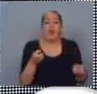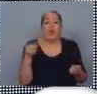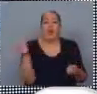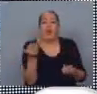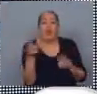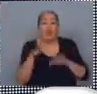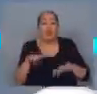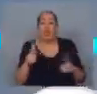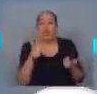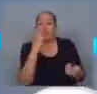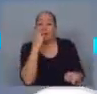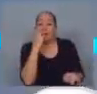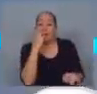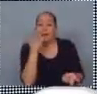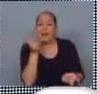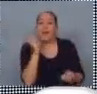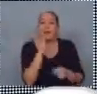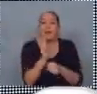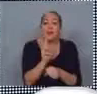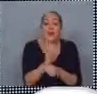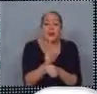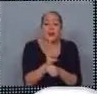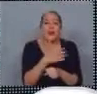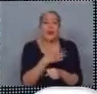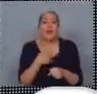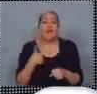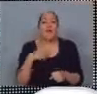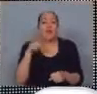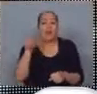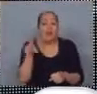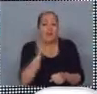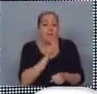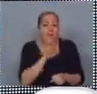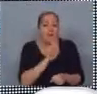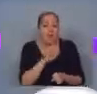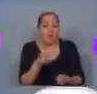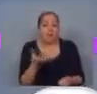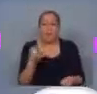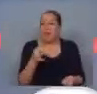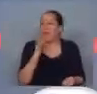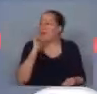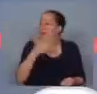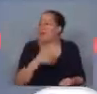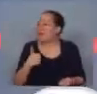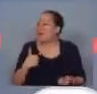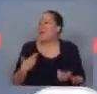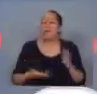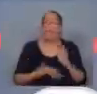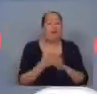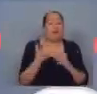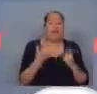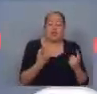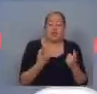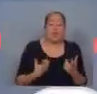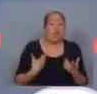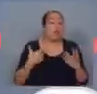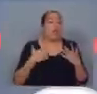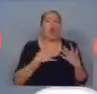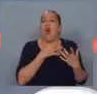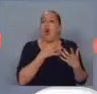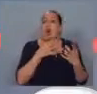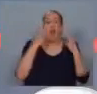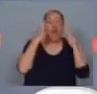con alguien habrán quedado seguramente con la mamá de ella tendrá que haber dicho la madre me voy necesito estoy asfixiada no puedo más